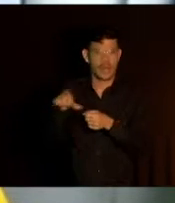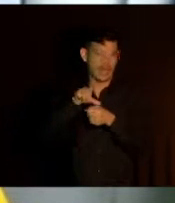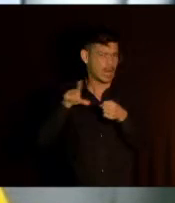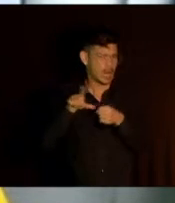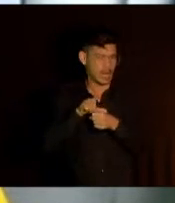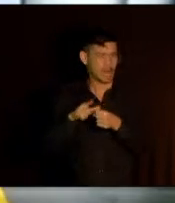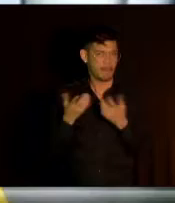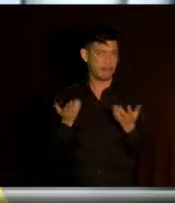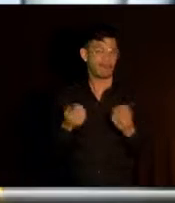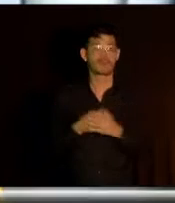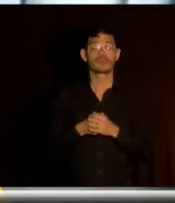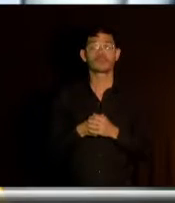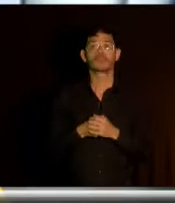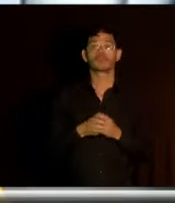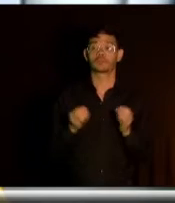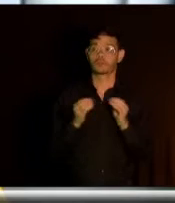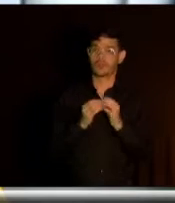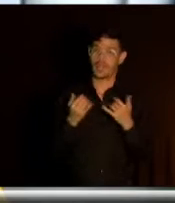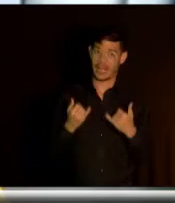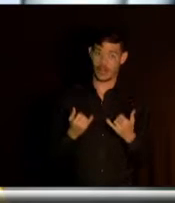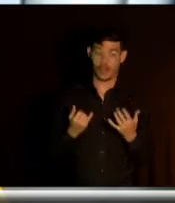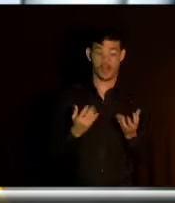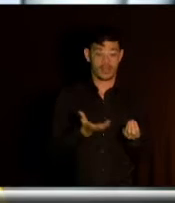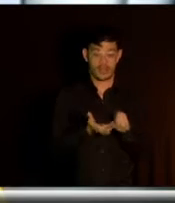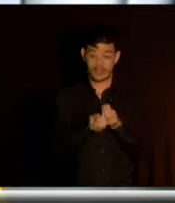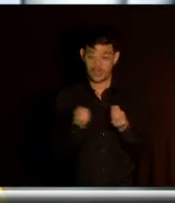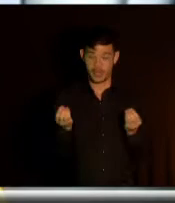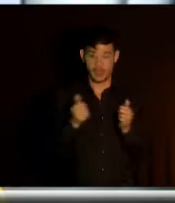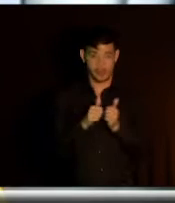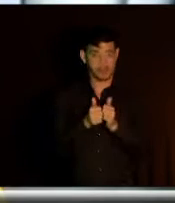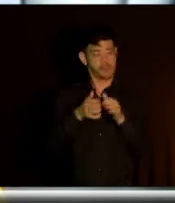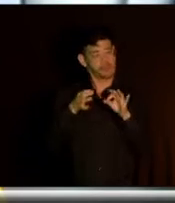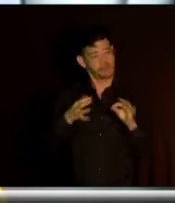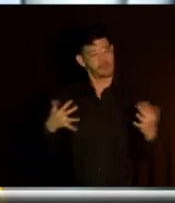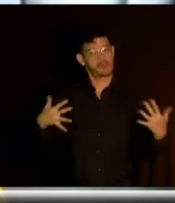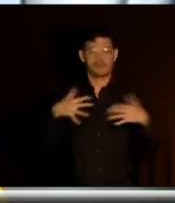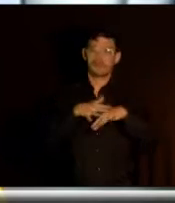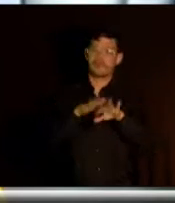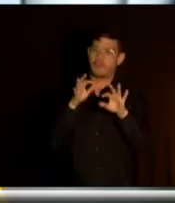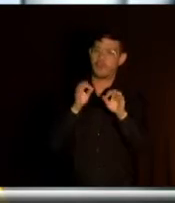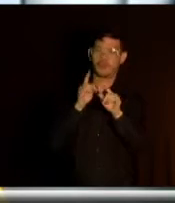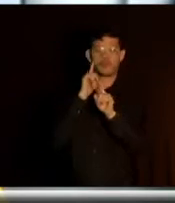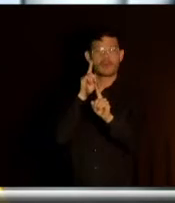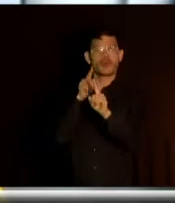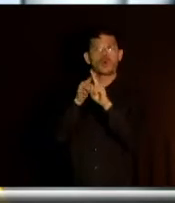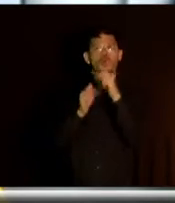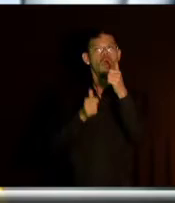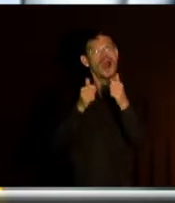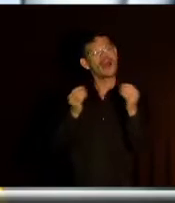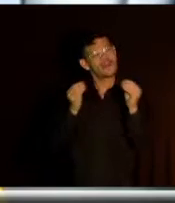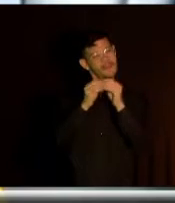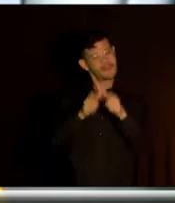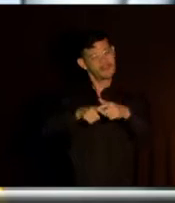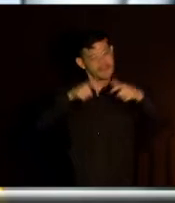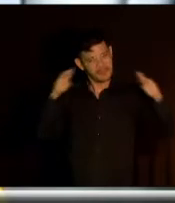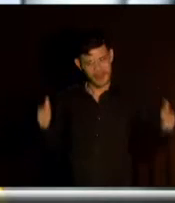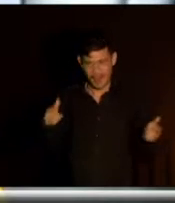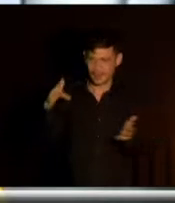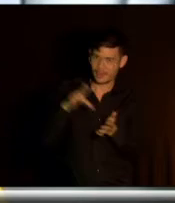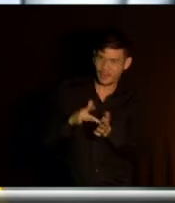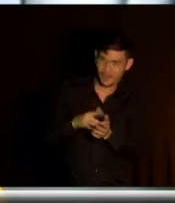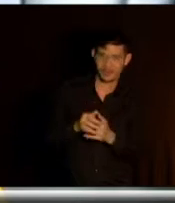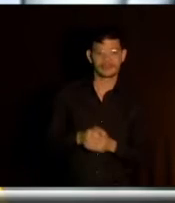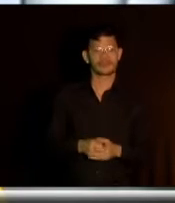disciplina deportiva permite realmente esa integración. Entonces, ¿qué es lo que se busca? Que haya más participación, que haya